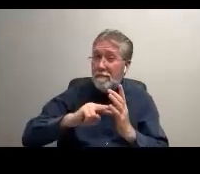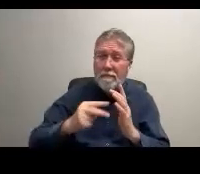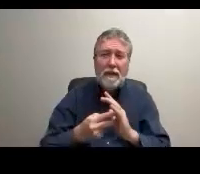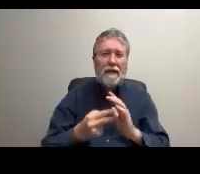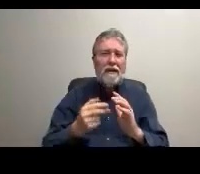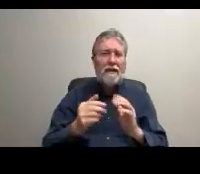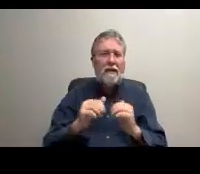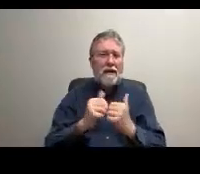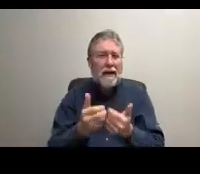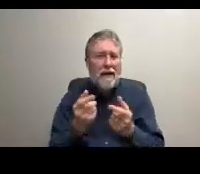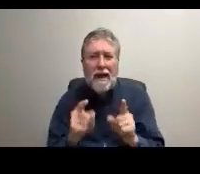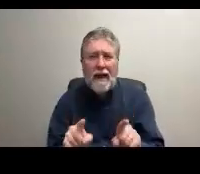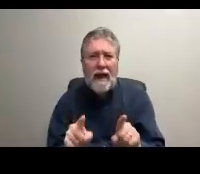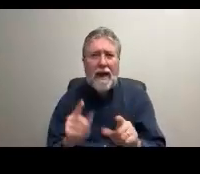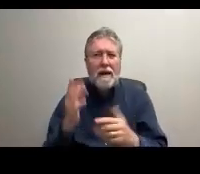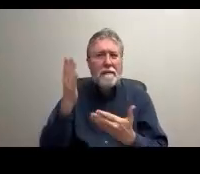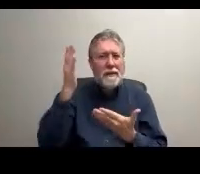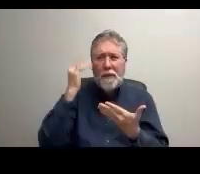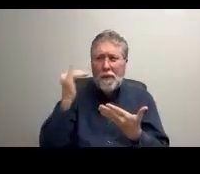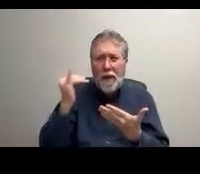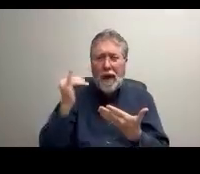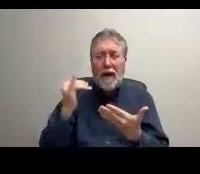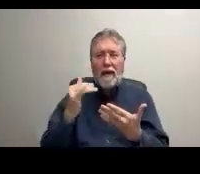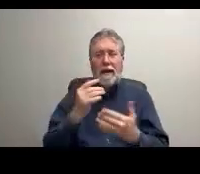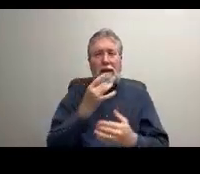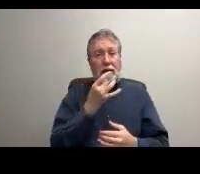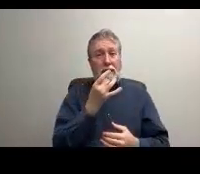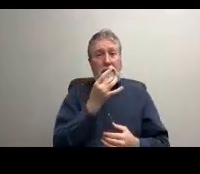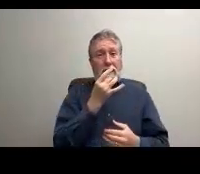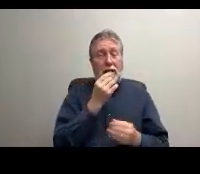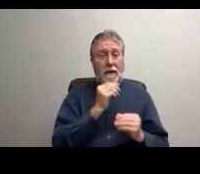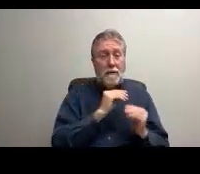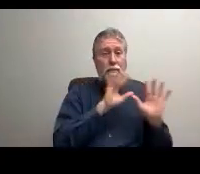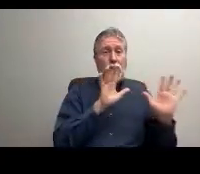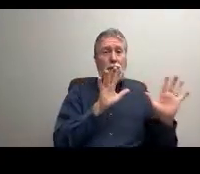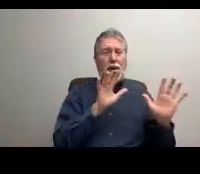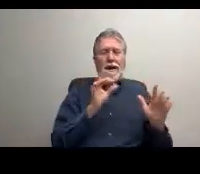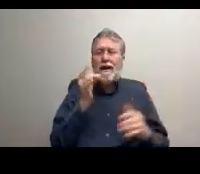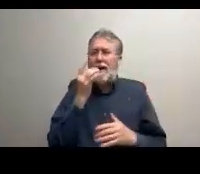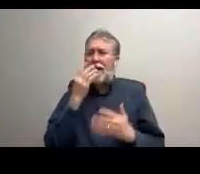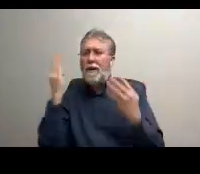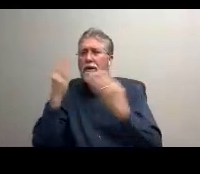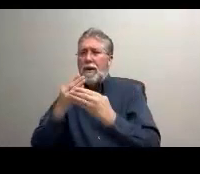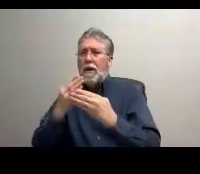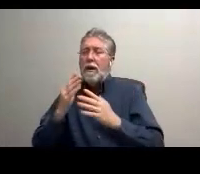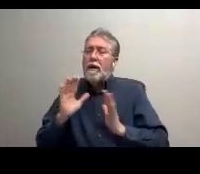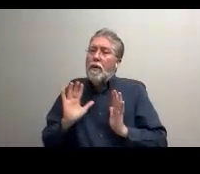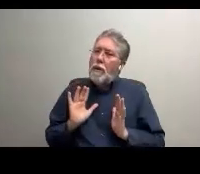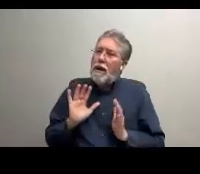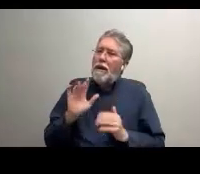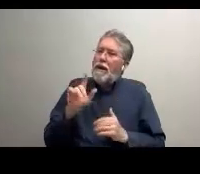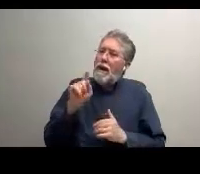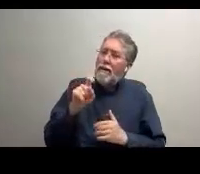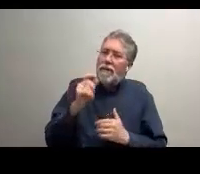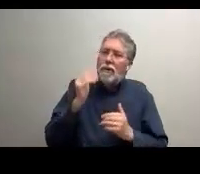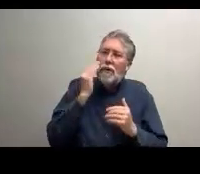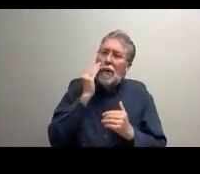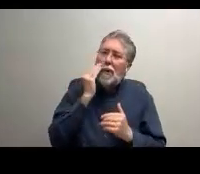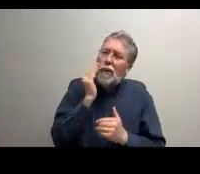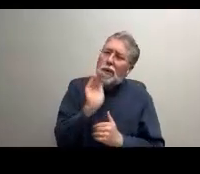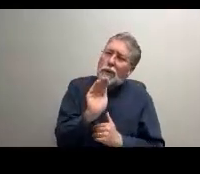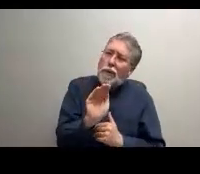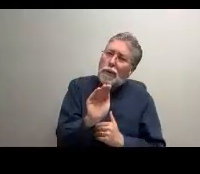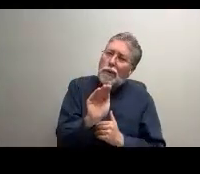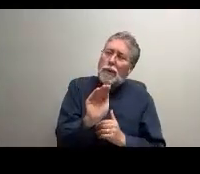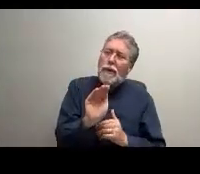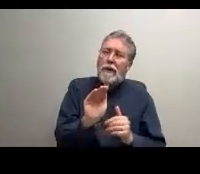diferentes áreas están más brillantes o más oscuras de lo normal, eso tiene que ver con el contexto, ¿verdad? Tiene que ver con la política y tiene que ver